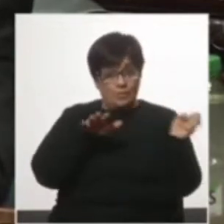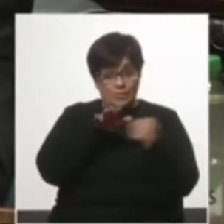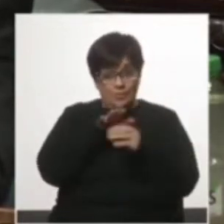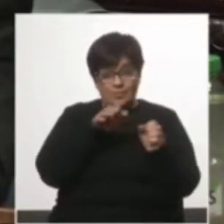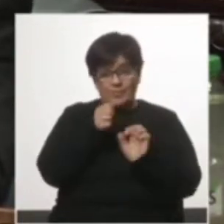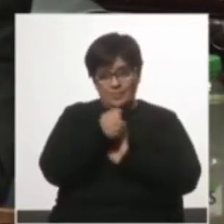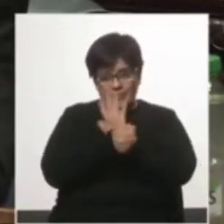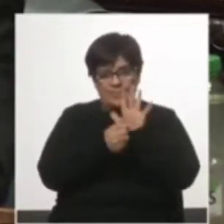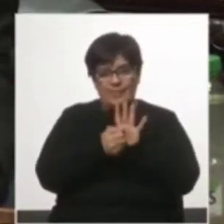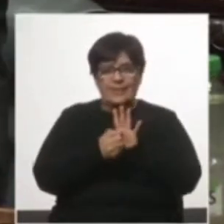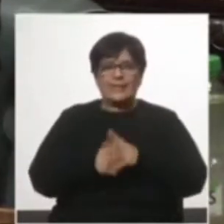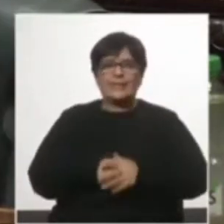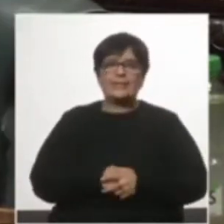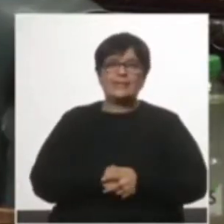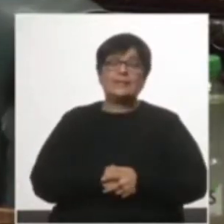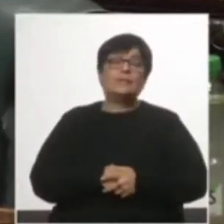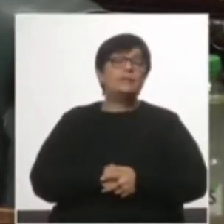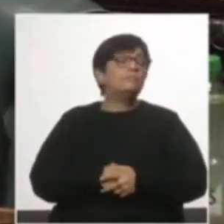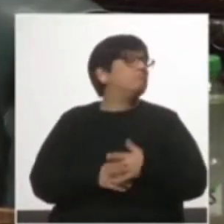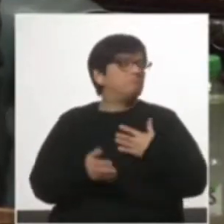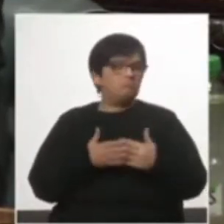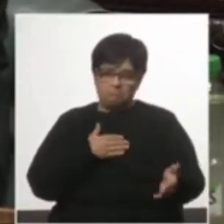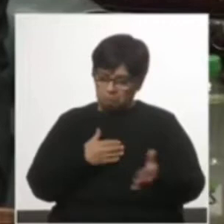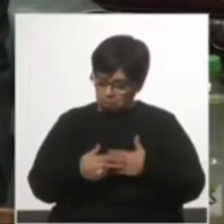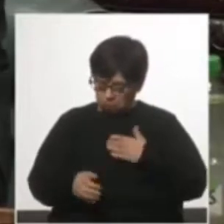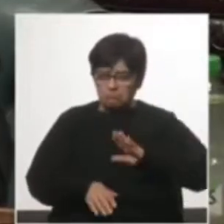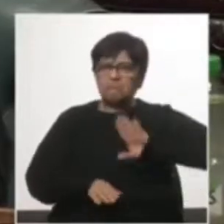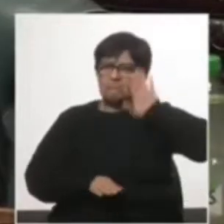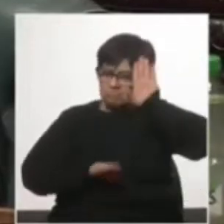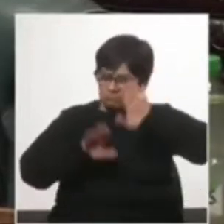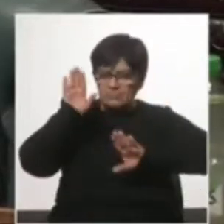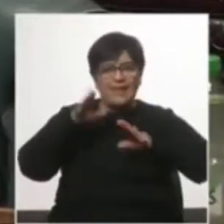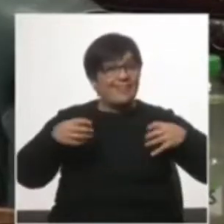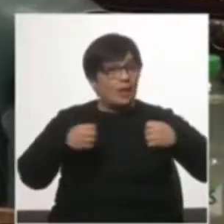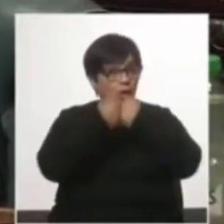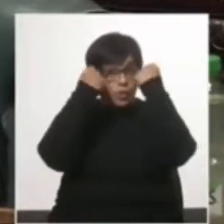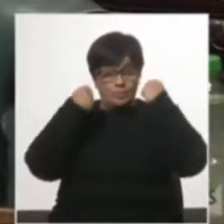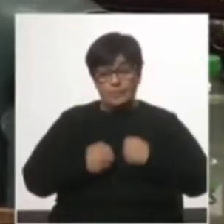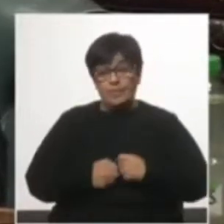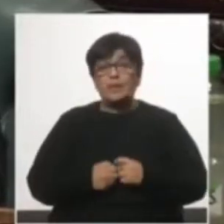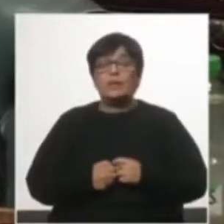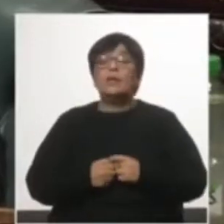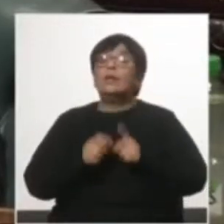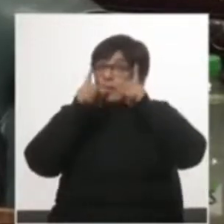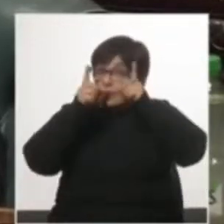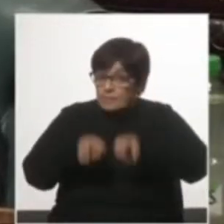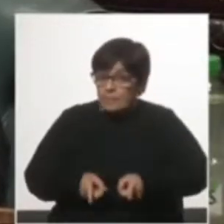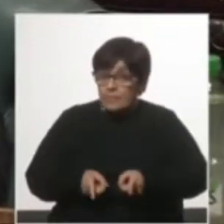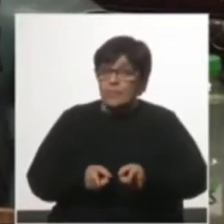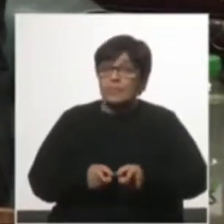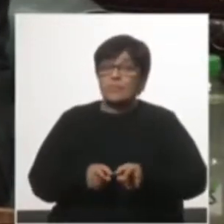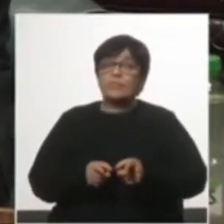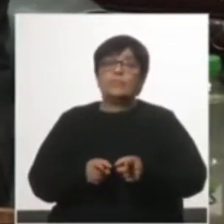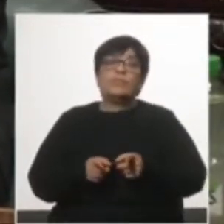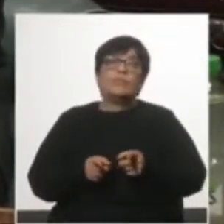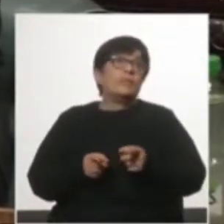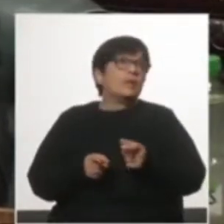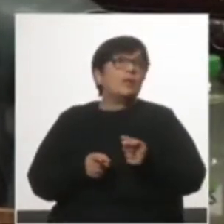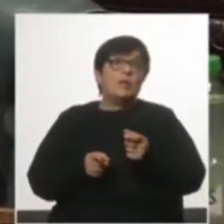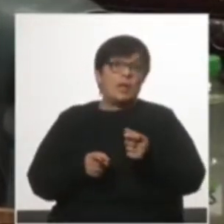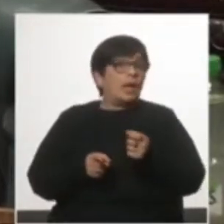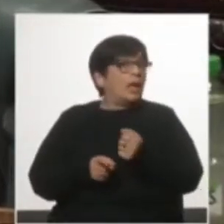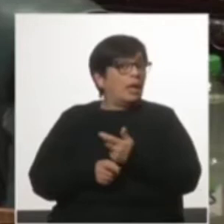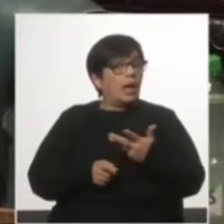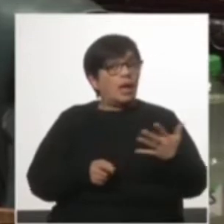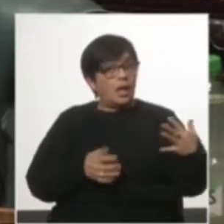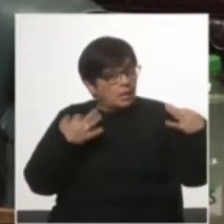Coronavirus. Aún así, votamos eso de un día para el otro. Y así, un número muy